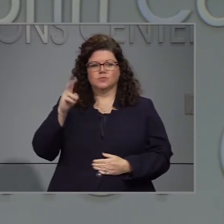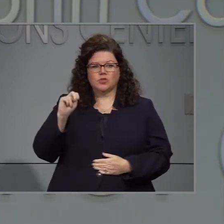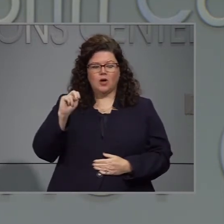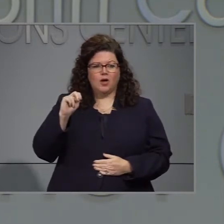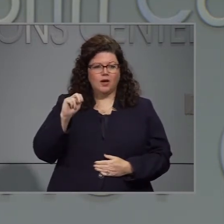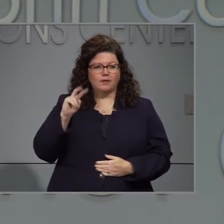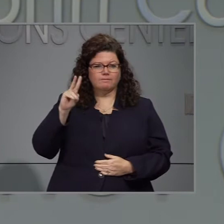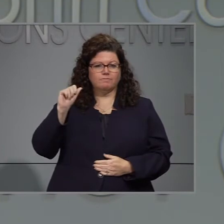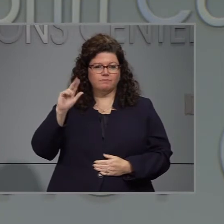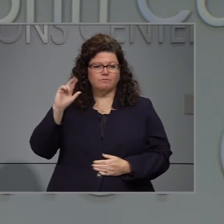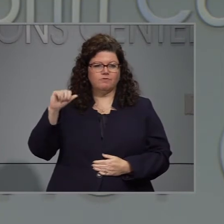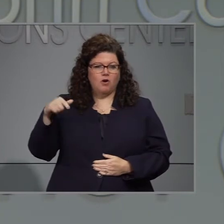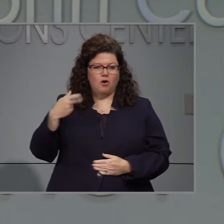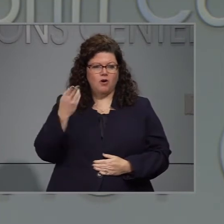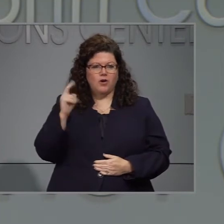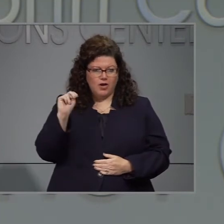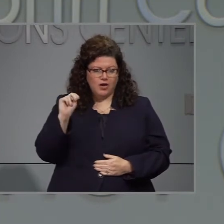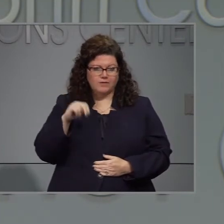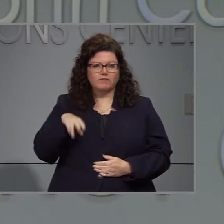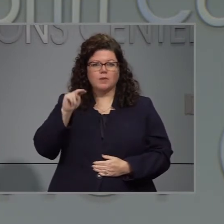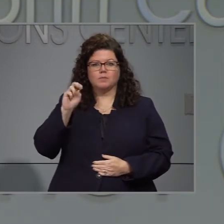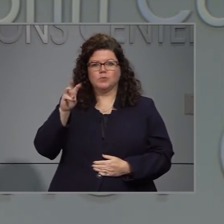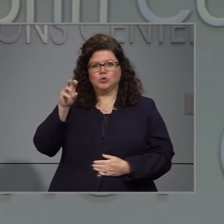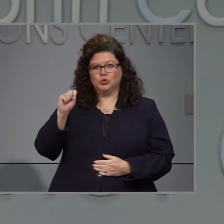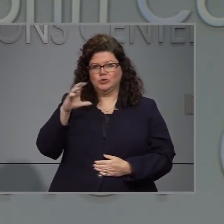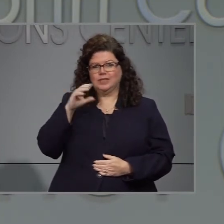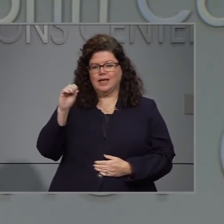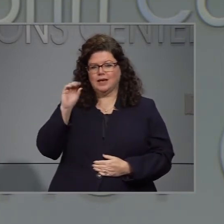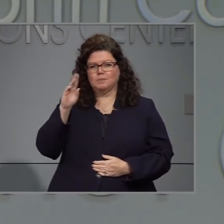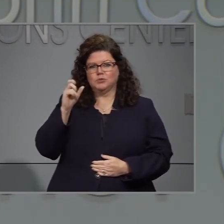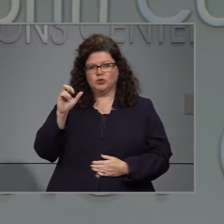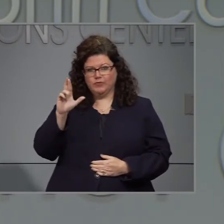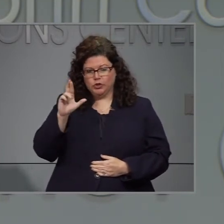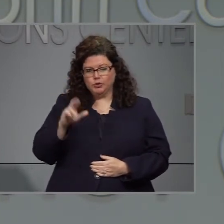Don Bond, The News and Observer.